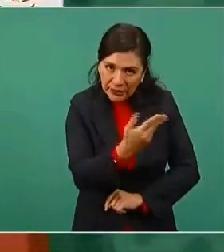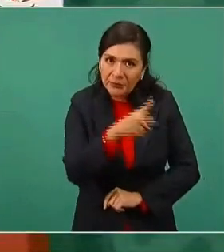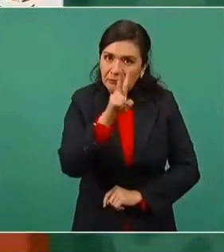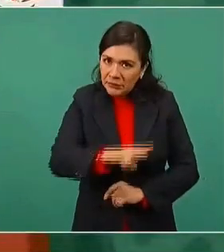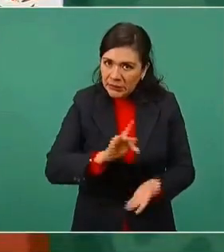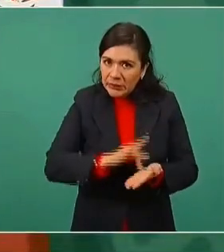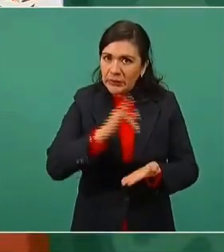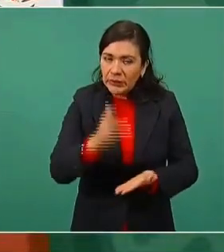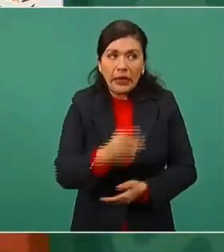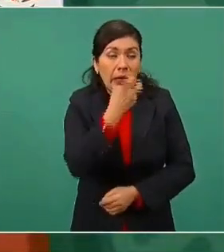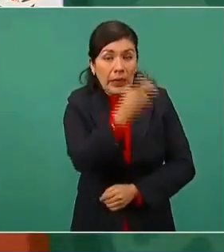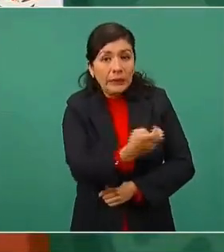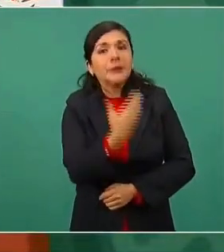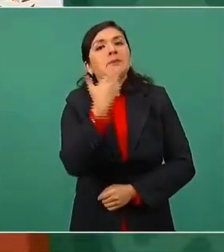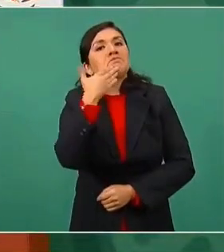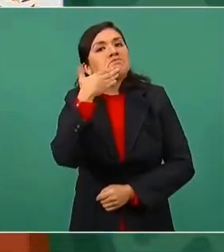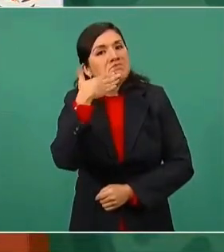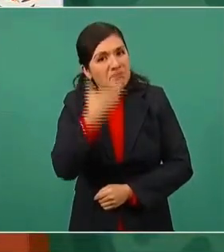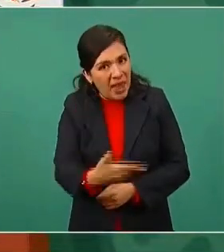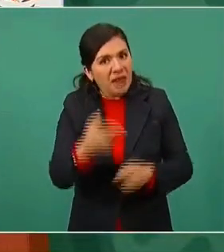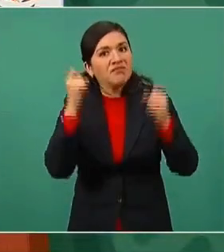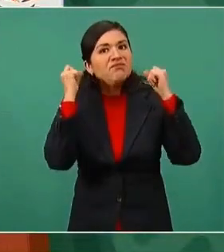Eso es extraordinario,